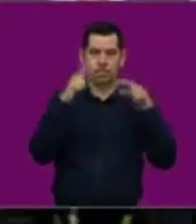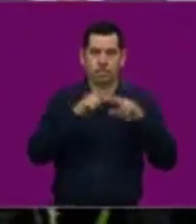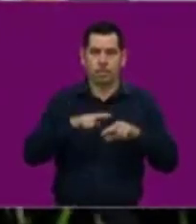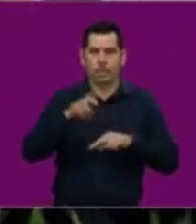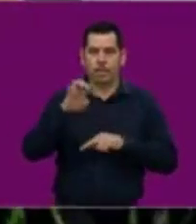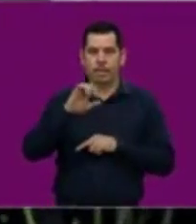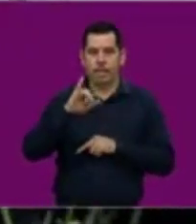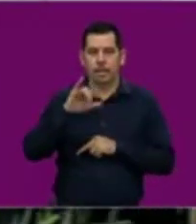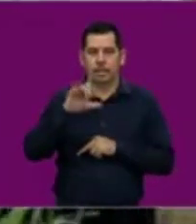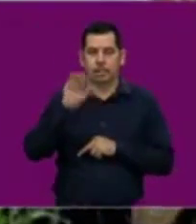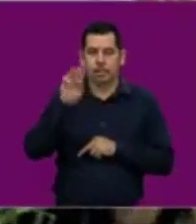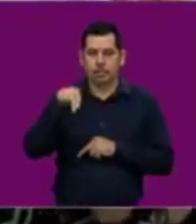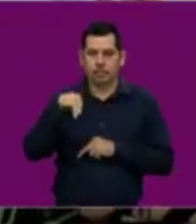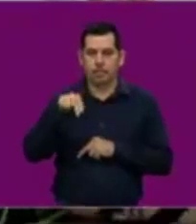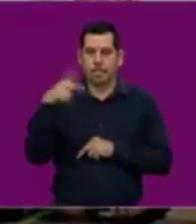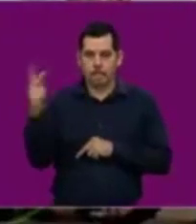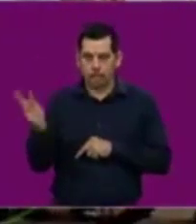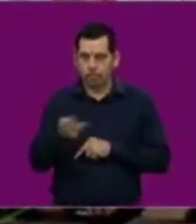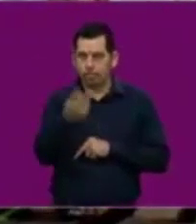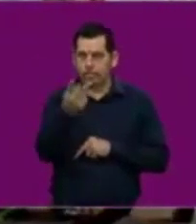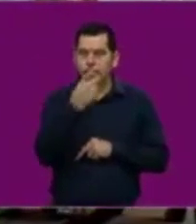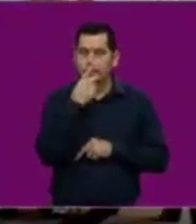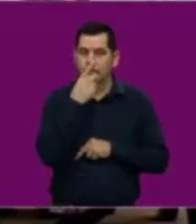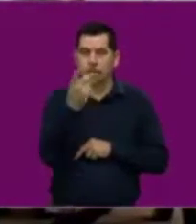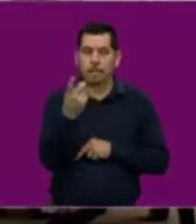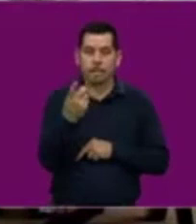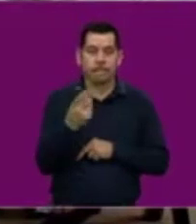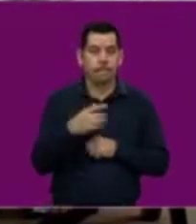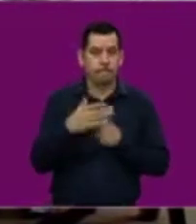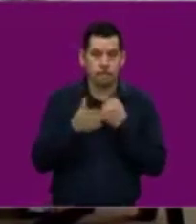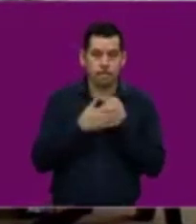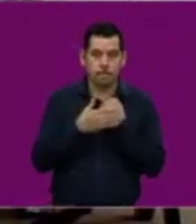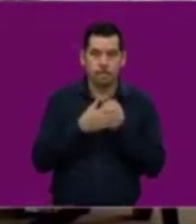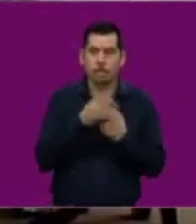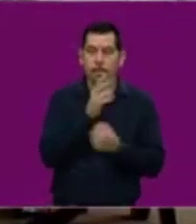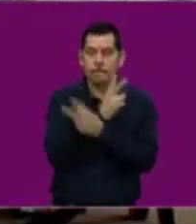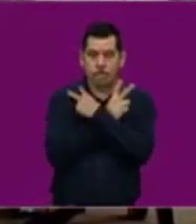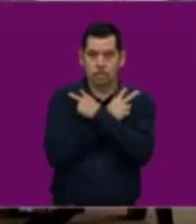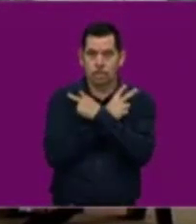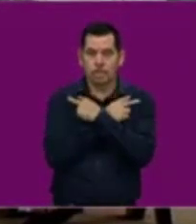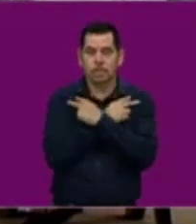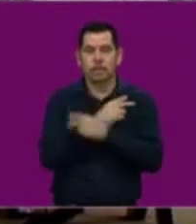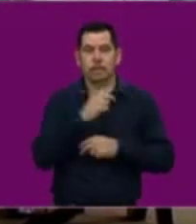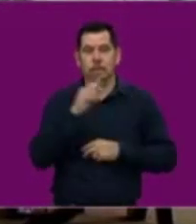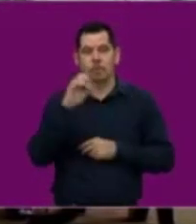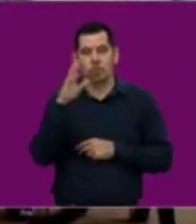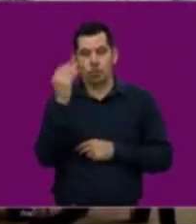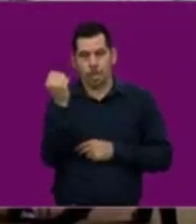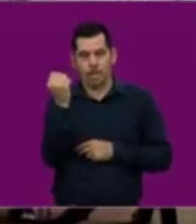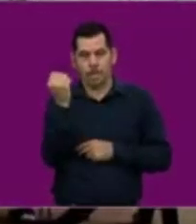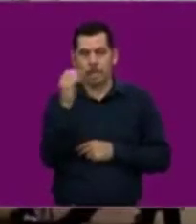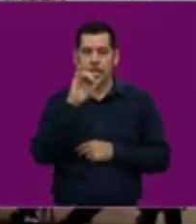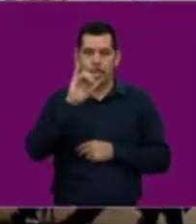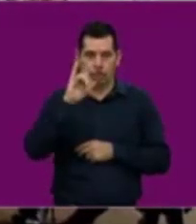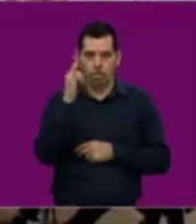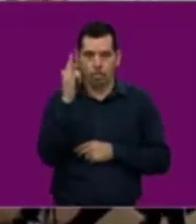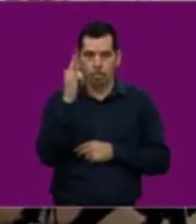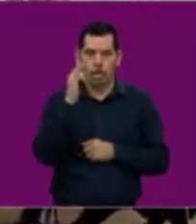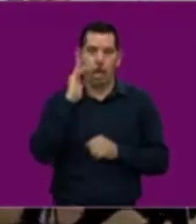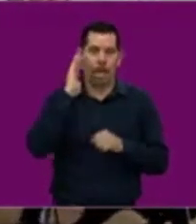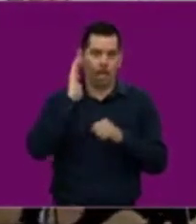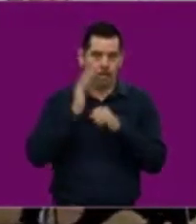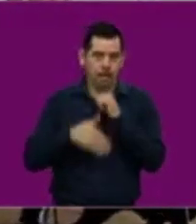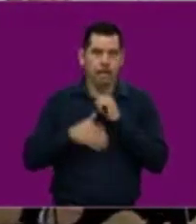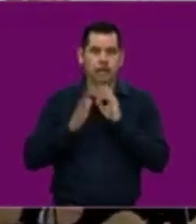nos preguntan habrá periodo de vacaciones es decir el 9 de julio se acabará el actual ciclo